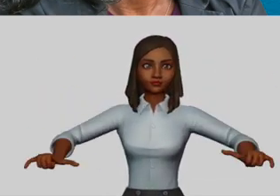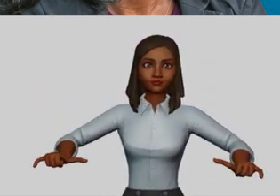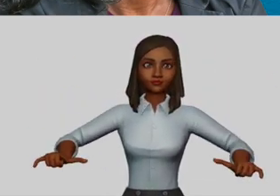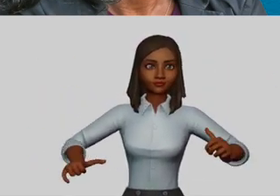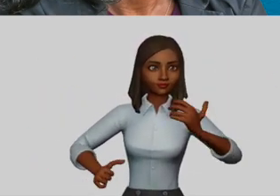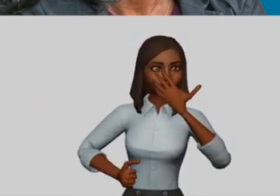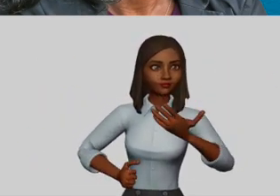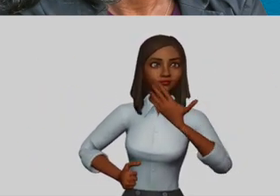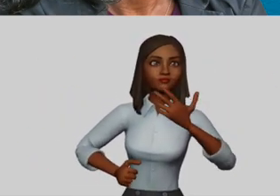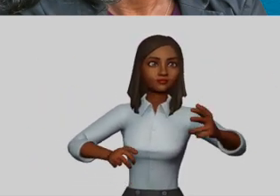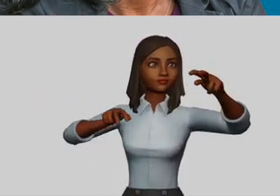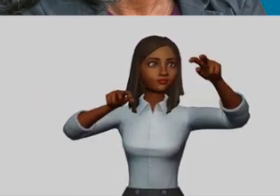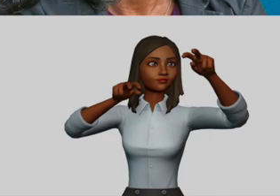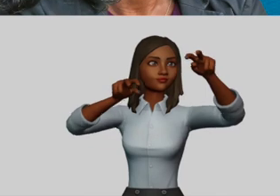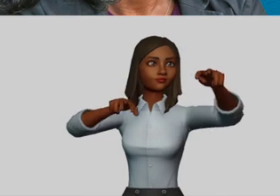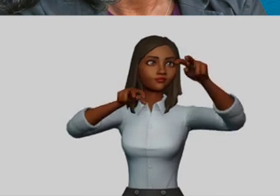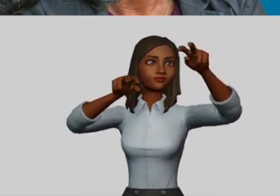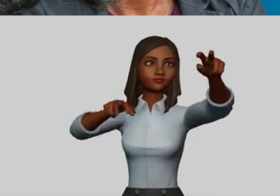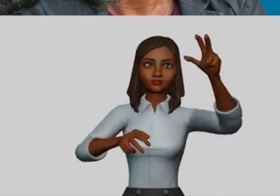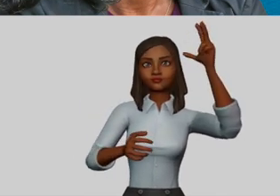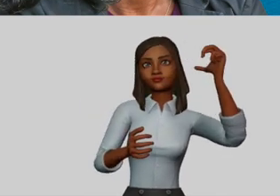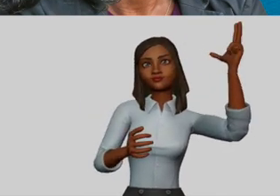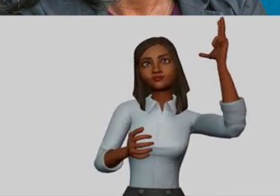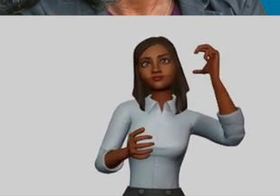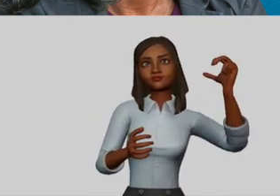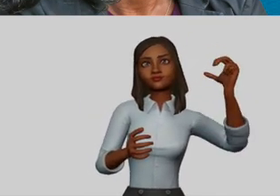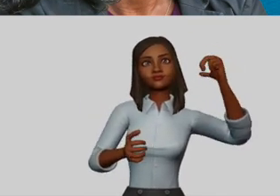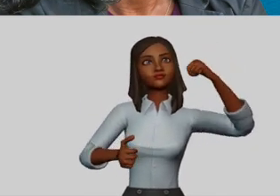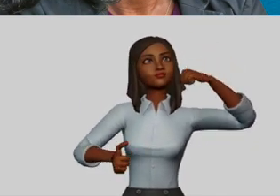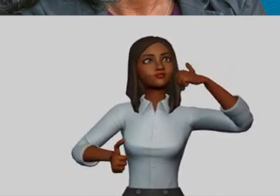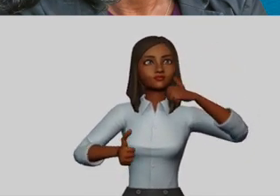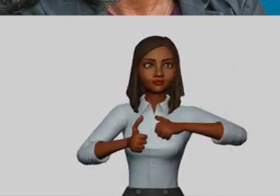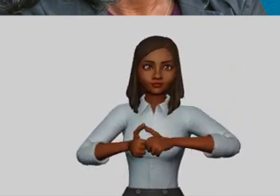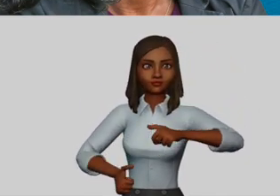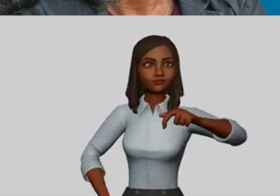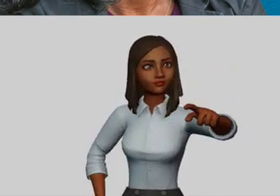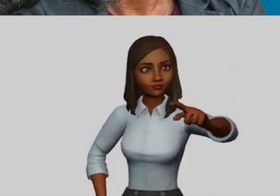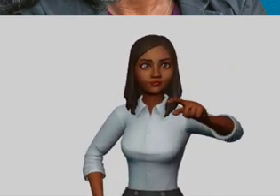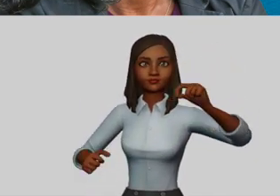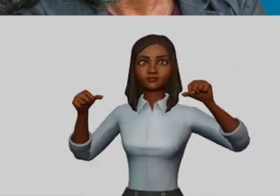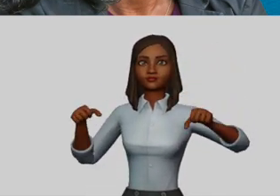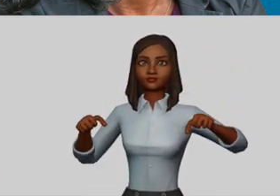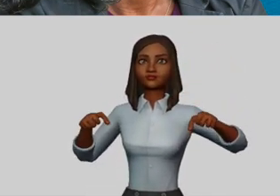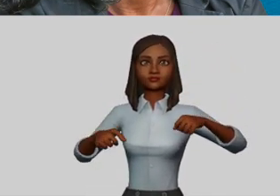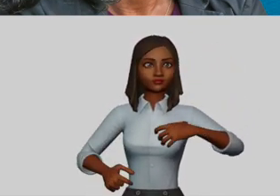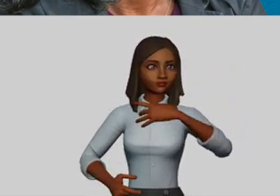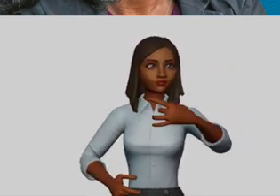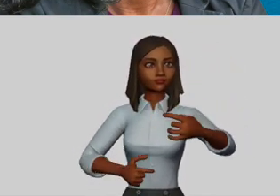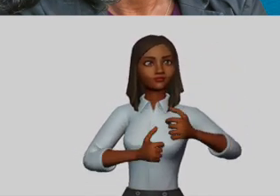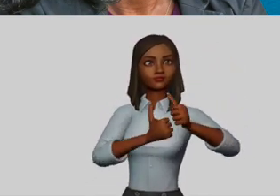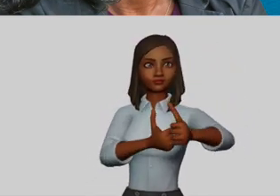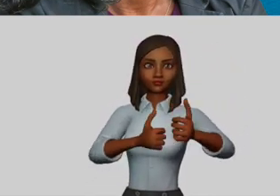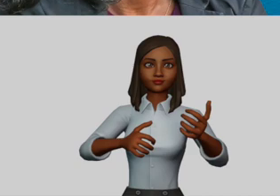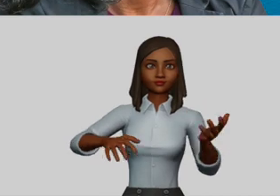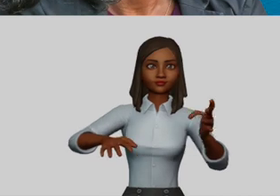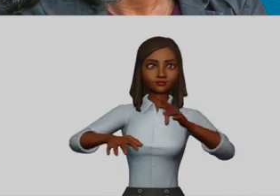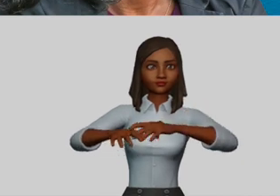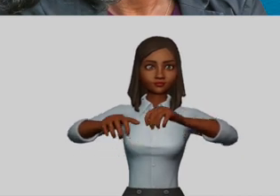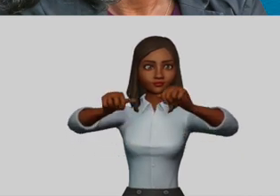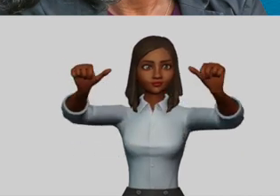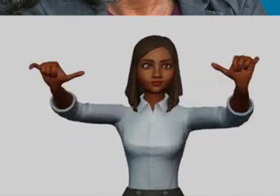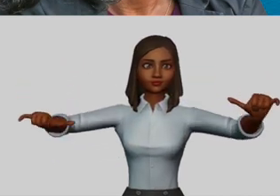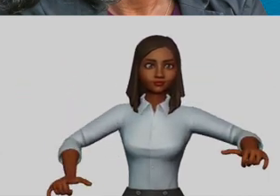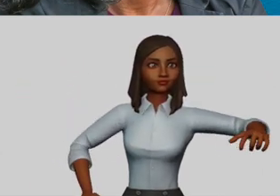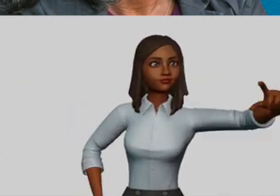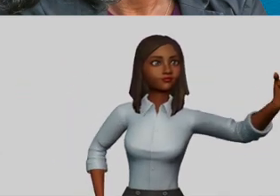arriba. Vamos a esto. Vamos arriba. Entonces, Yamillet, gracias. Bienvenida a este espacio. En donde queremos